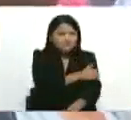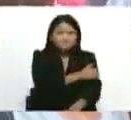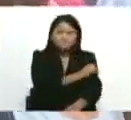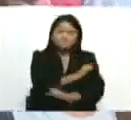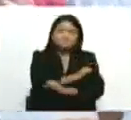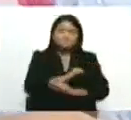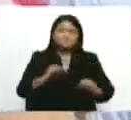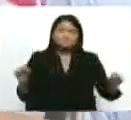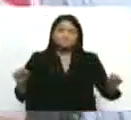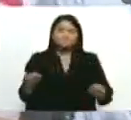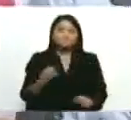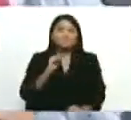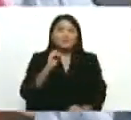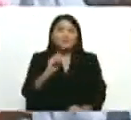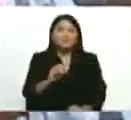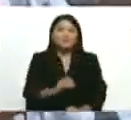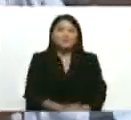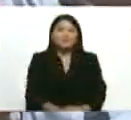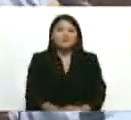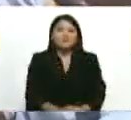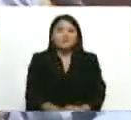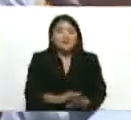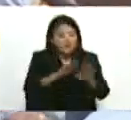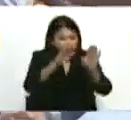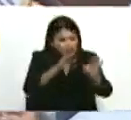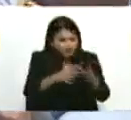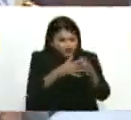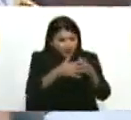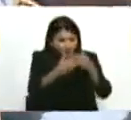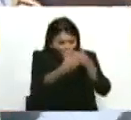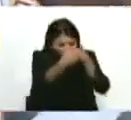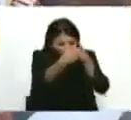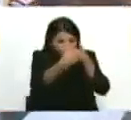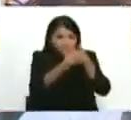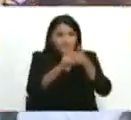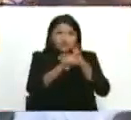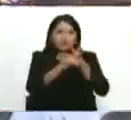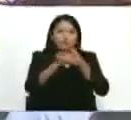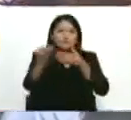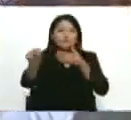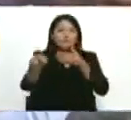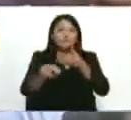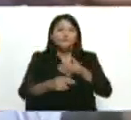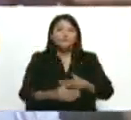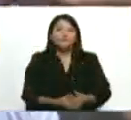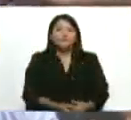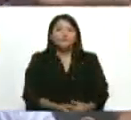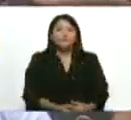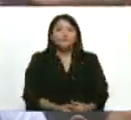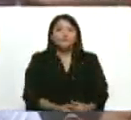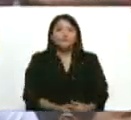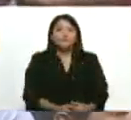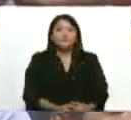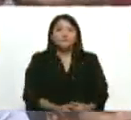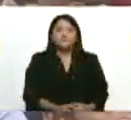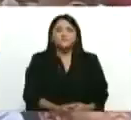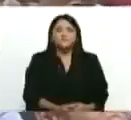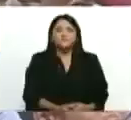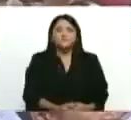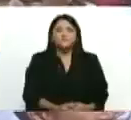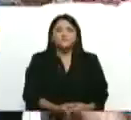No nos vamos a rendir ante ellos. Ante el imperialismo nos vamos a rendir. No nos vamos a rendir ante el